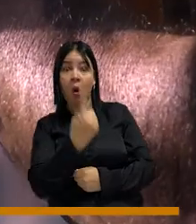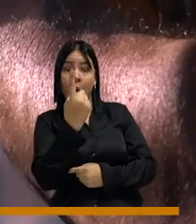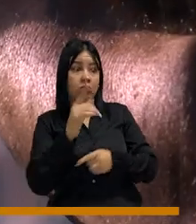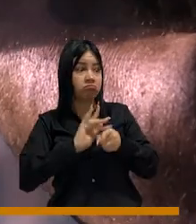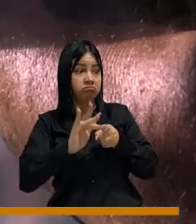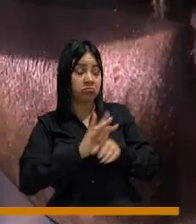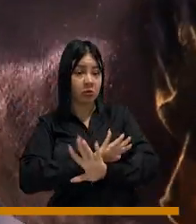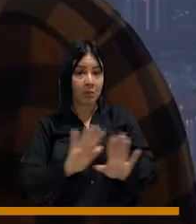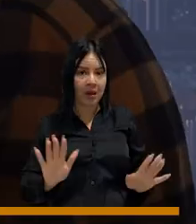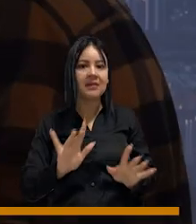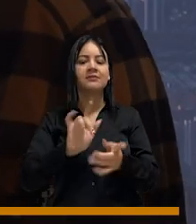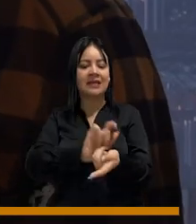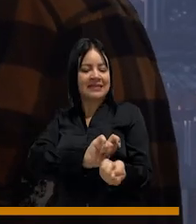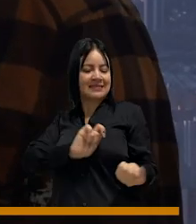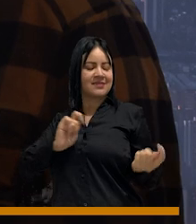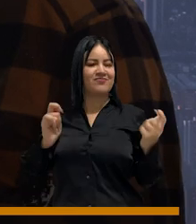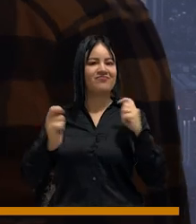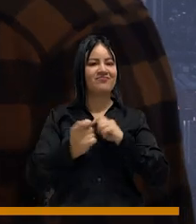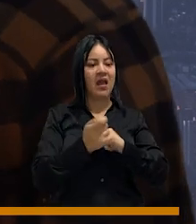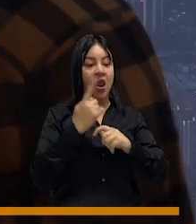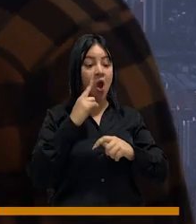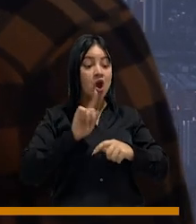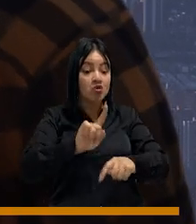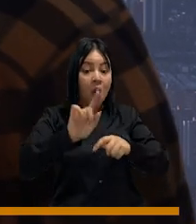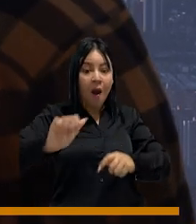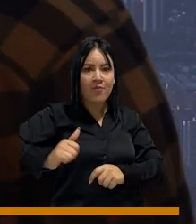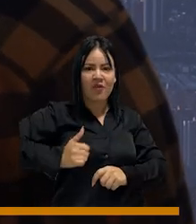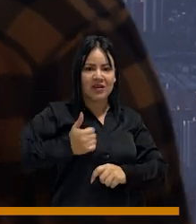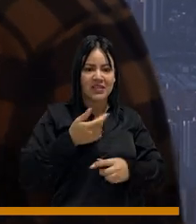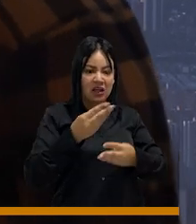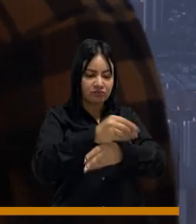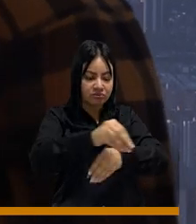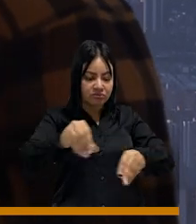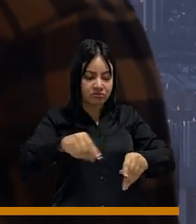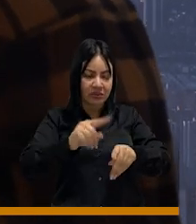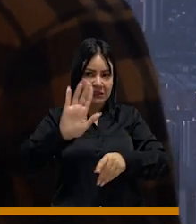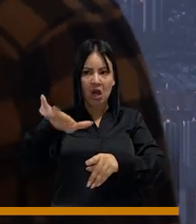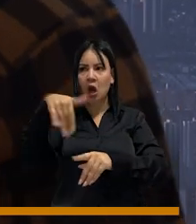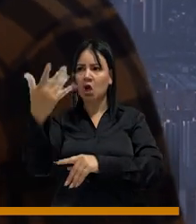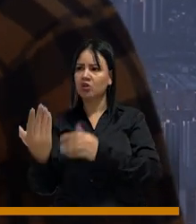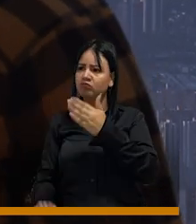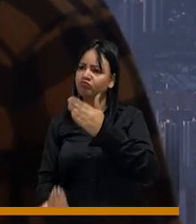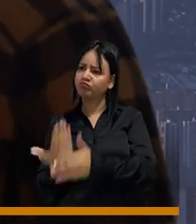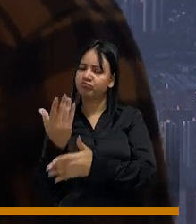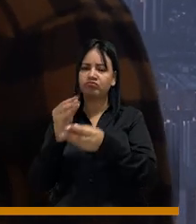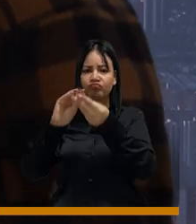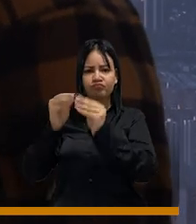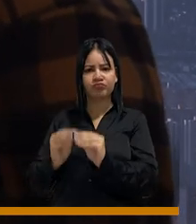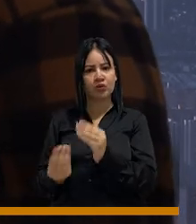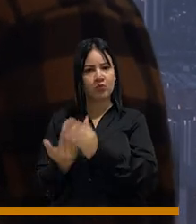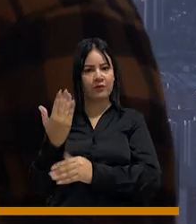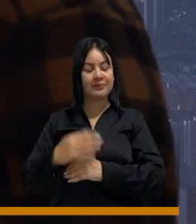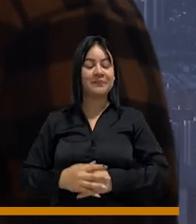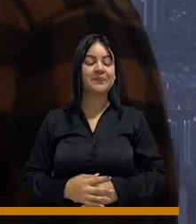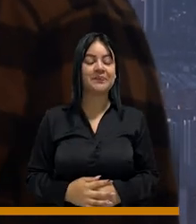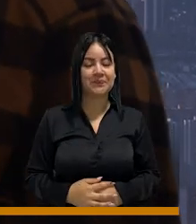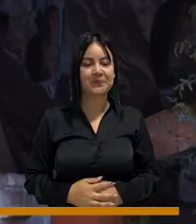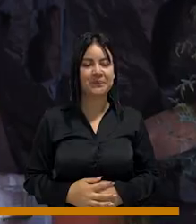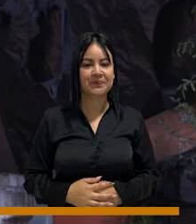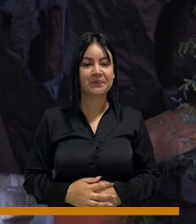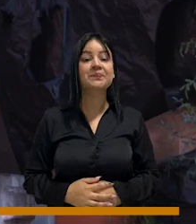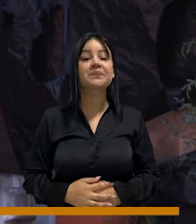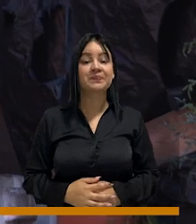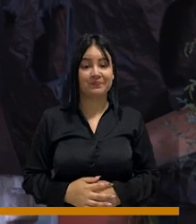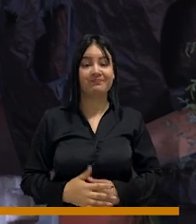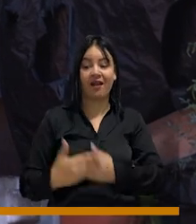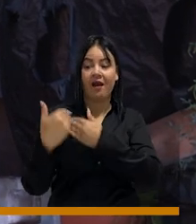una segunda oportunidad, transformarlos y recuperar sus materias primas para construir unos nuevos. De eso se trata la economía circular. La